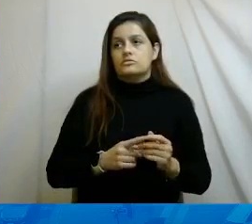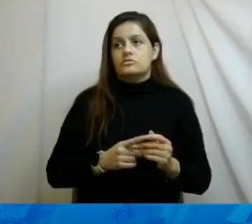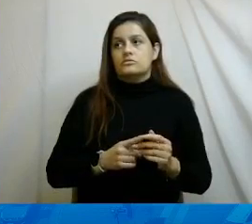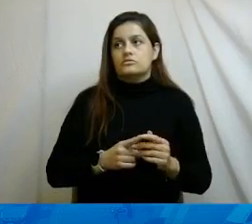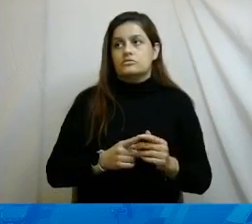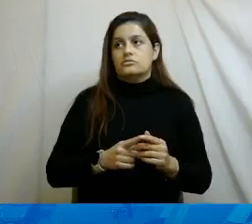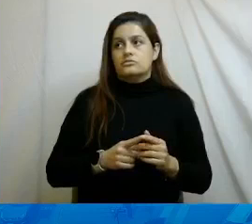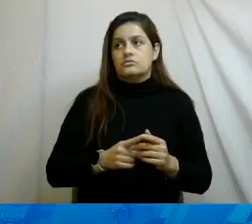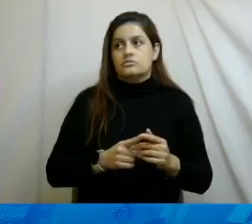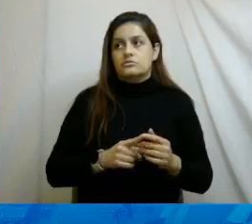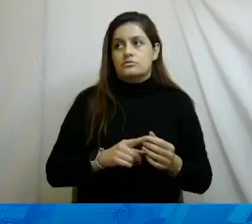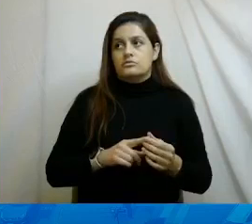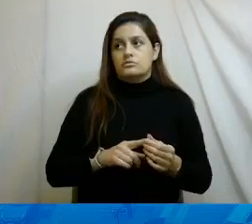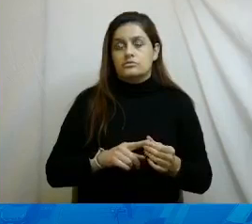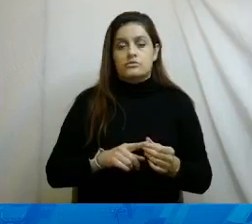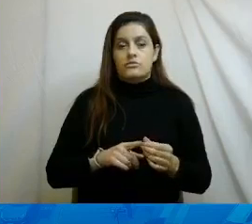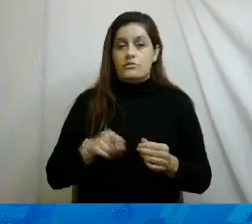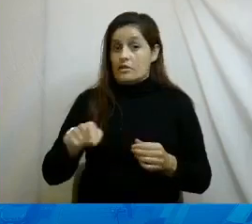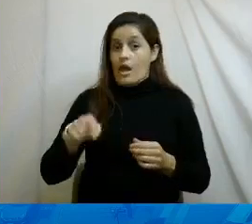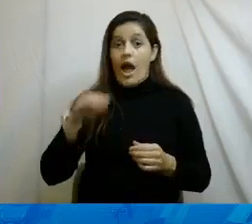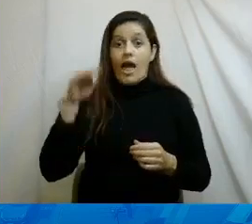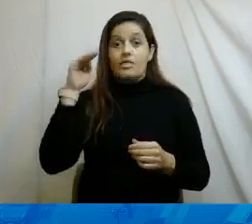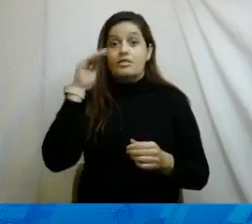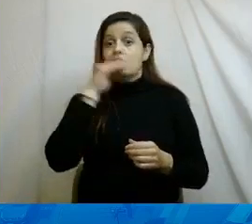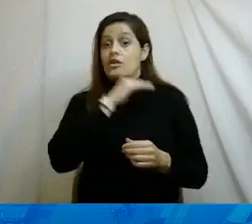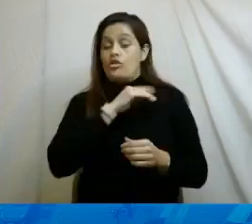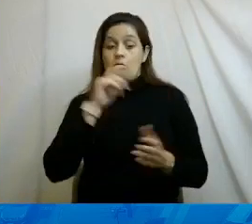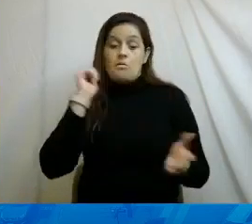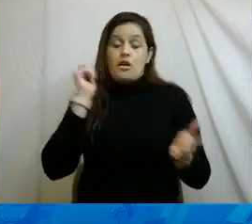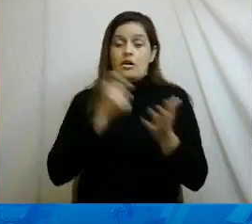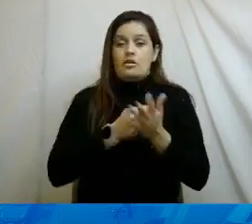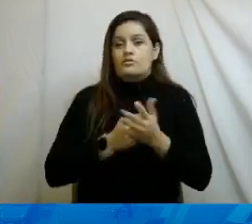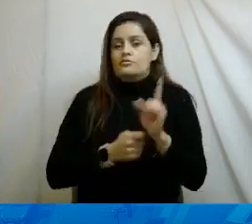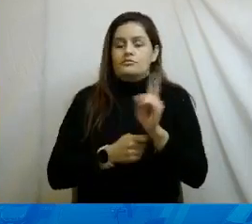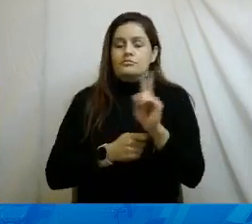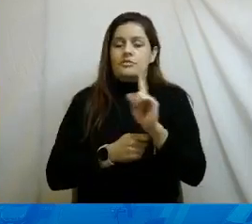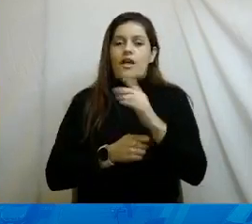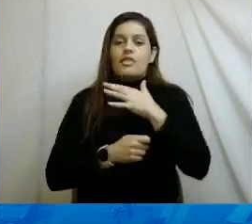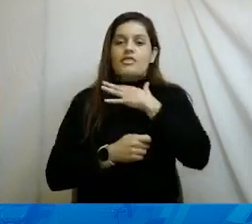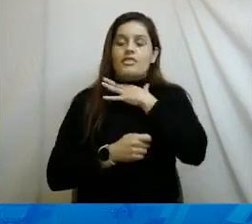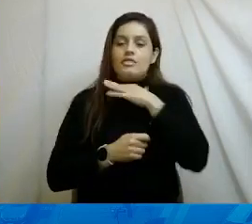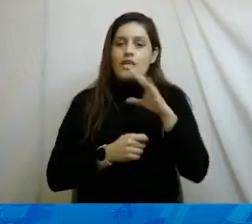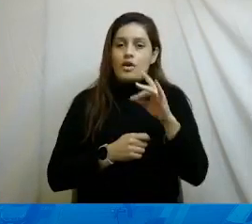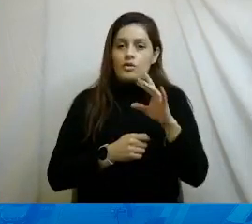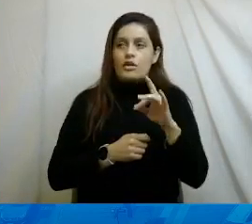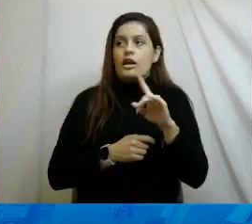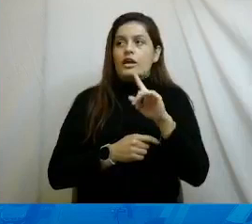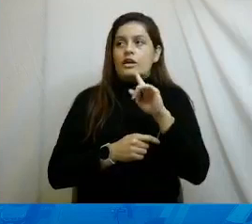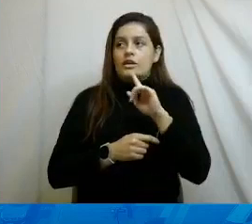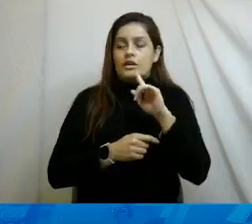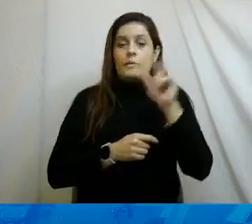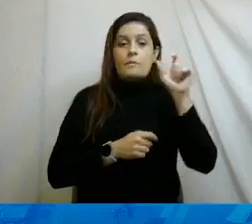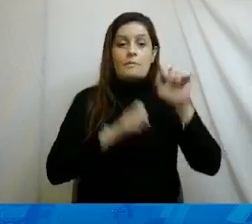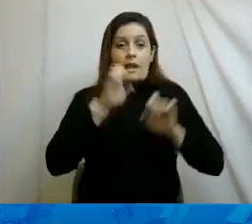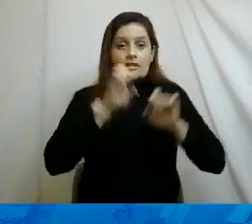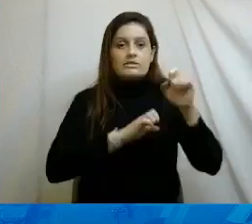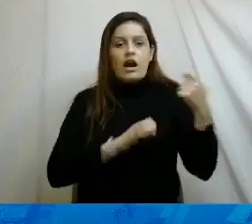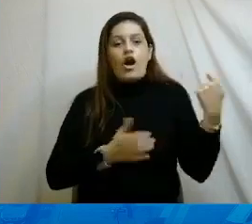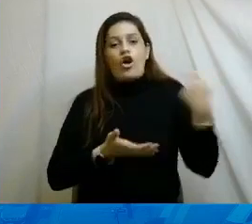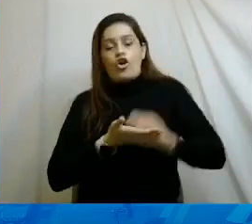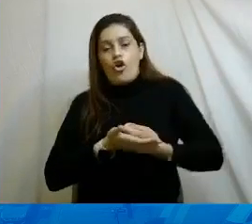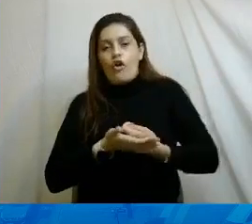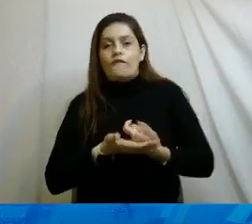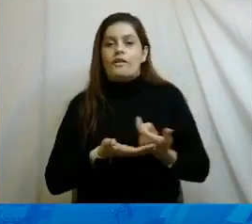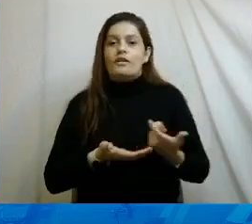llegar y que a uno le facturan y paga. Dada la naturaleza de la deuda, que es previsional, ¿cierto? Y esto está ahí, hay empresas que están cobrando,